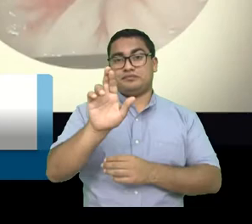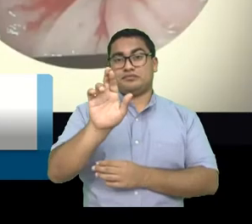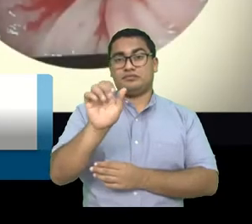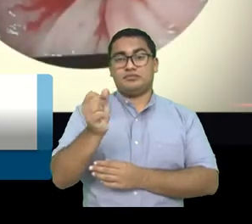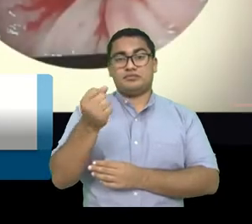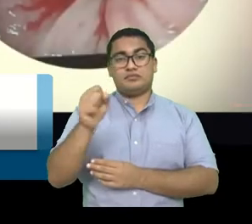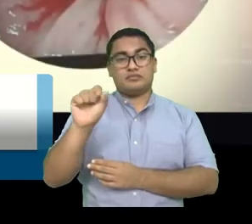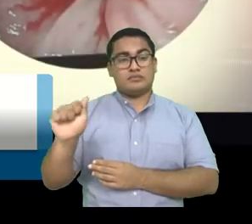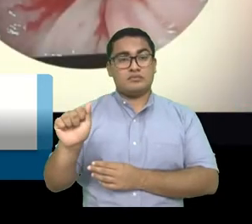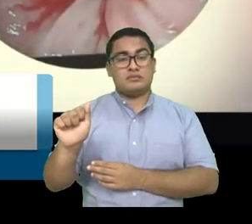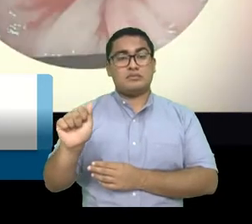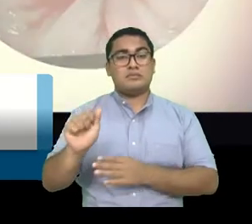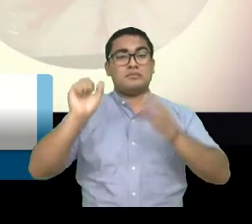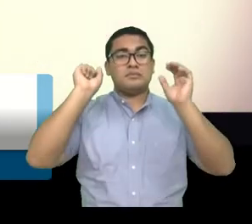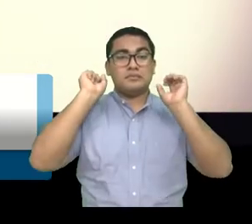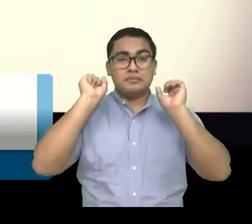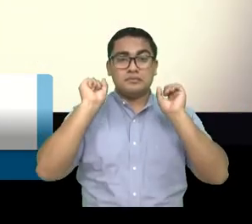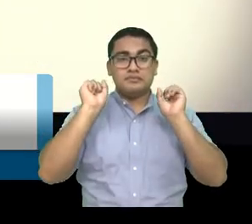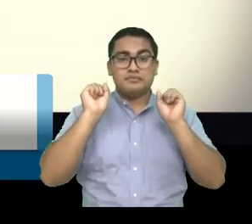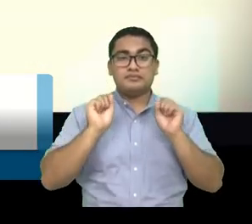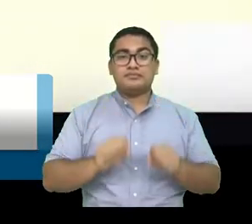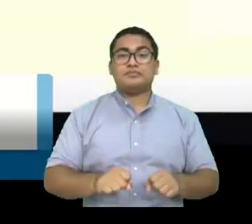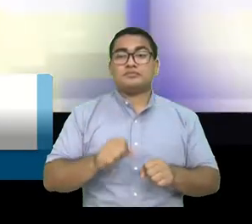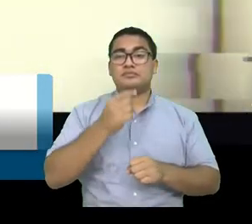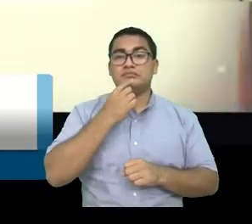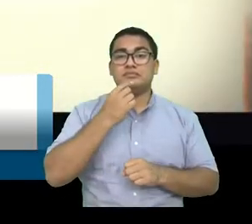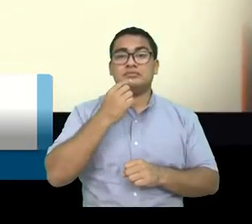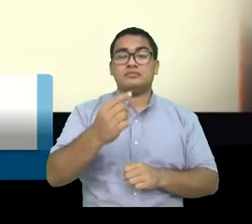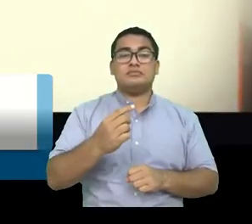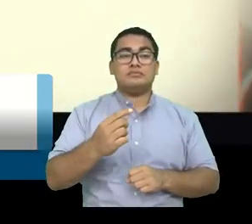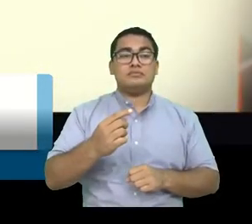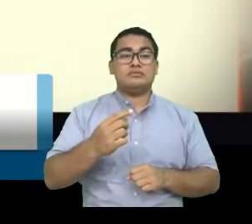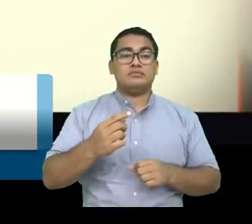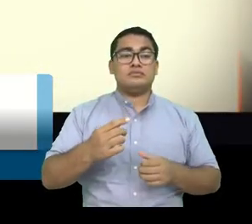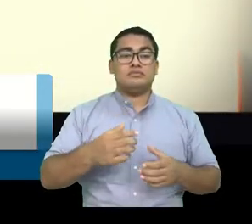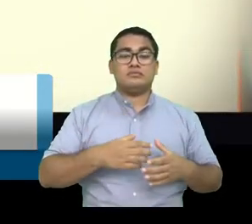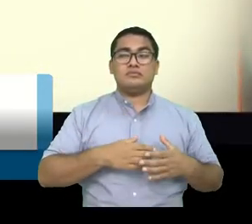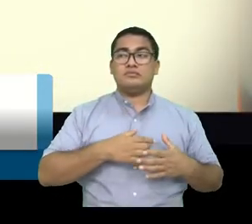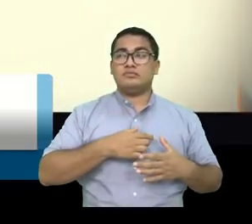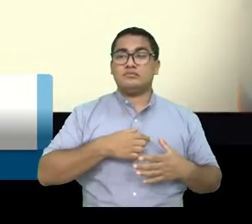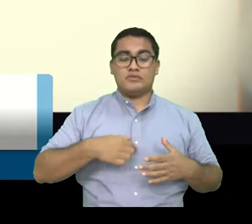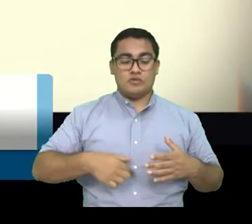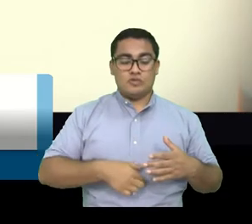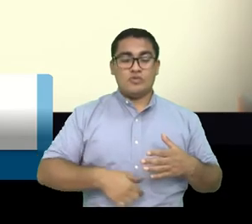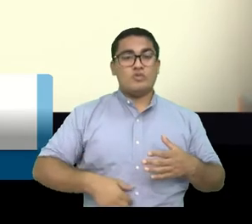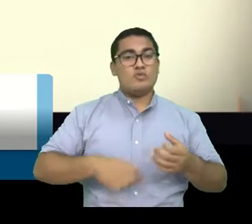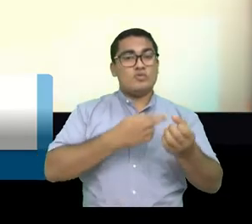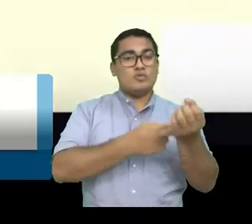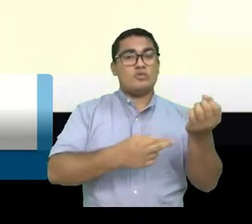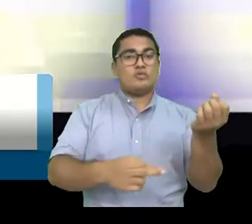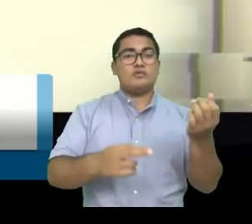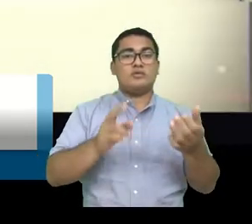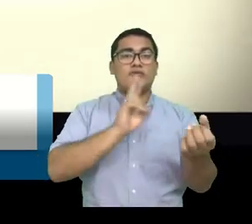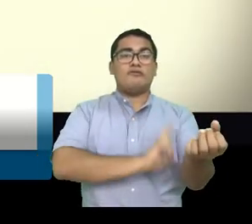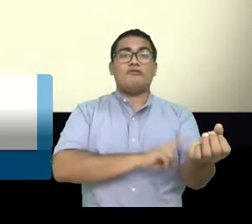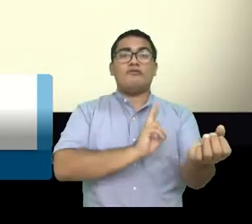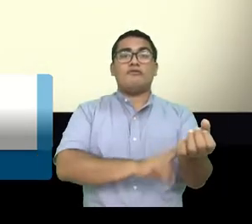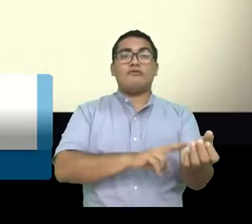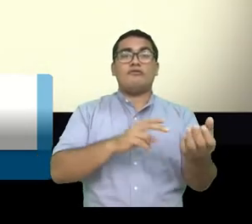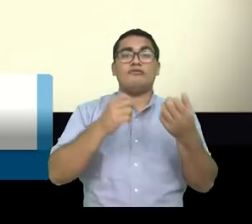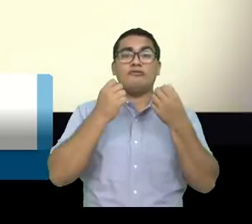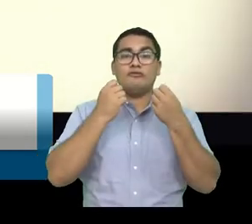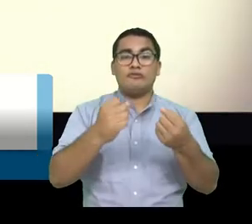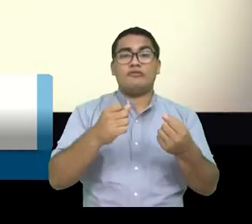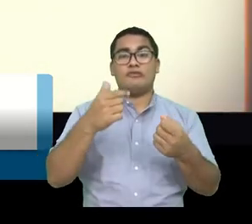que llegan, y poder entrar hacia el estómago, hacia el torrente sanguíneo, y efectivamente, como vos decís, ahí se dividen en